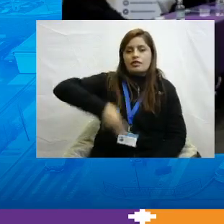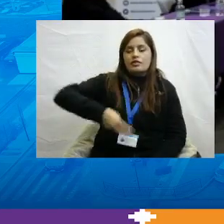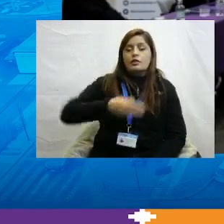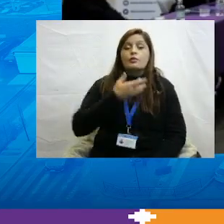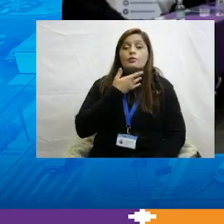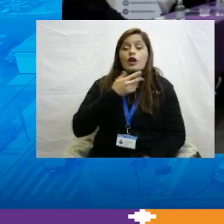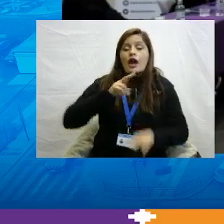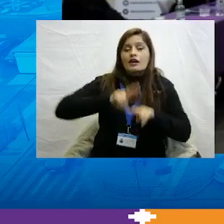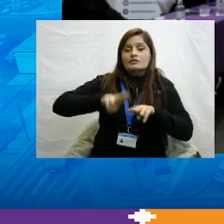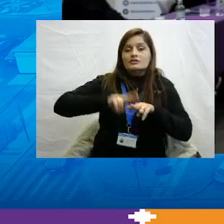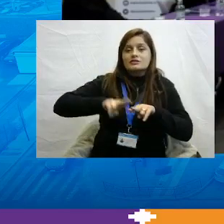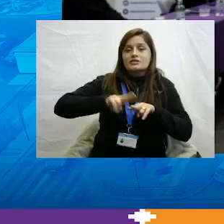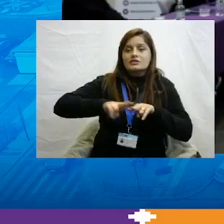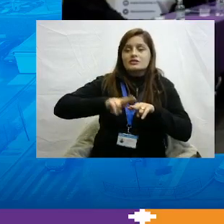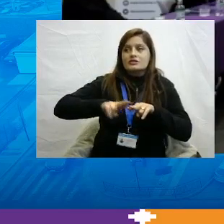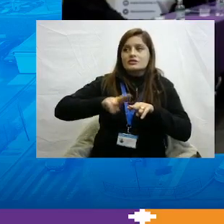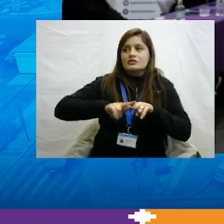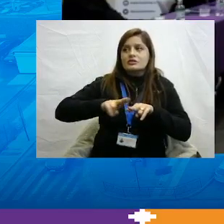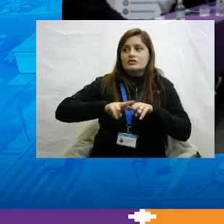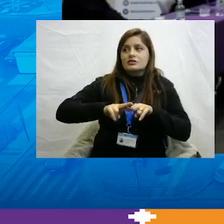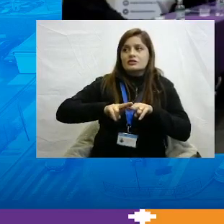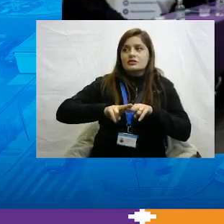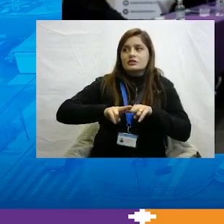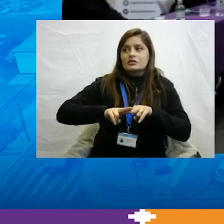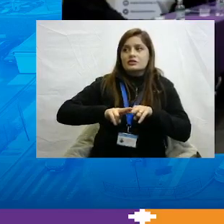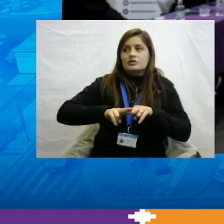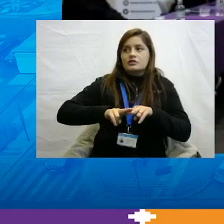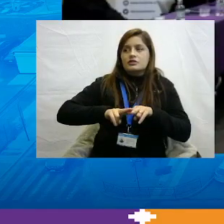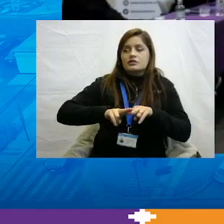por la gestión que hicieron del